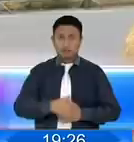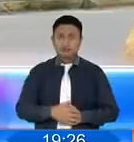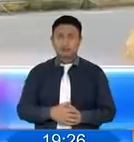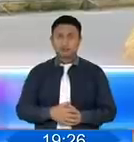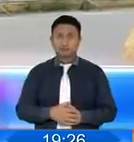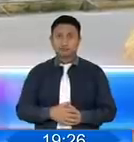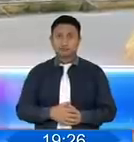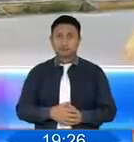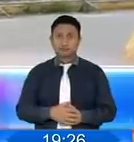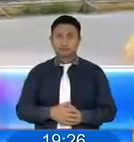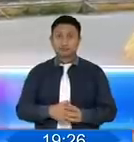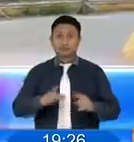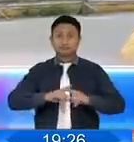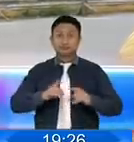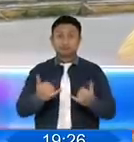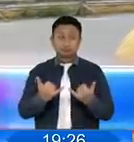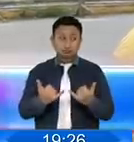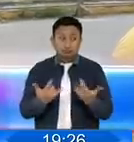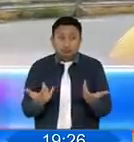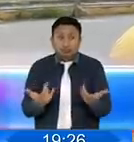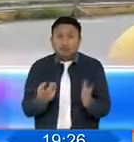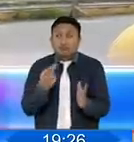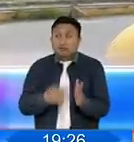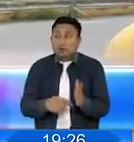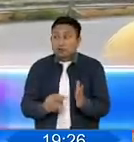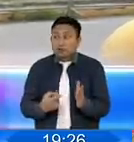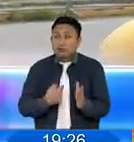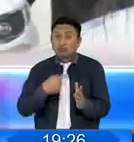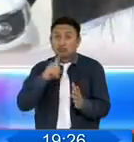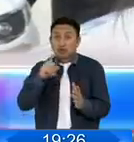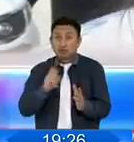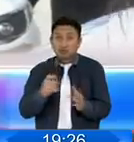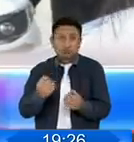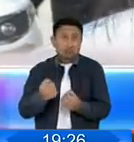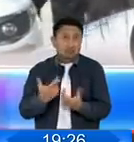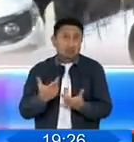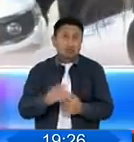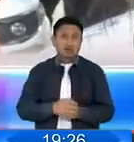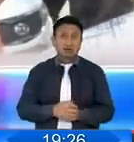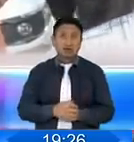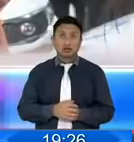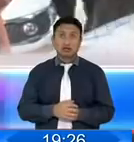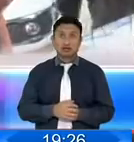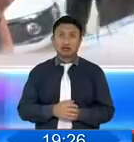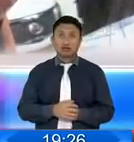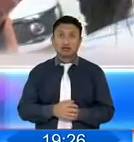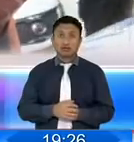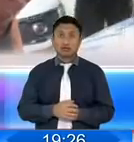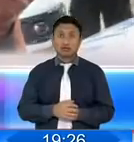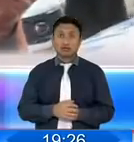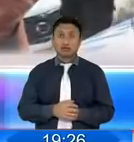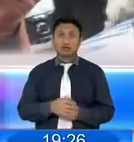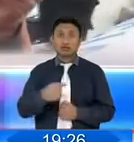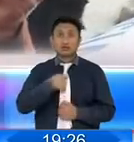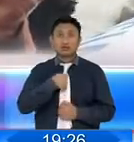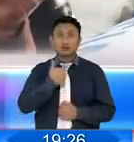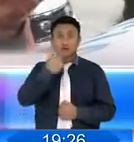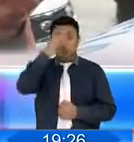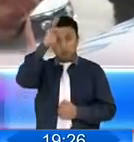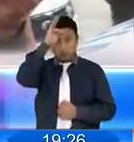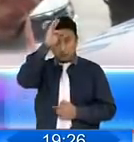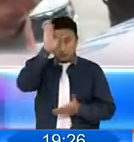día de hoy no sabemos nada de él. Uno está en agonía en el hospital del seguro, el otro ya